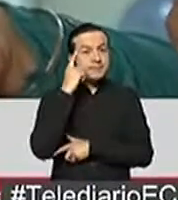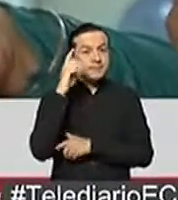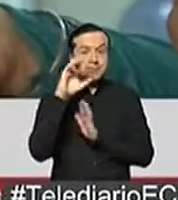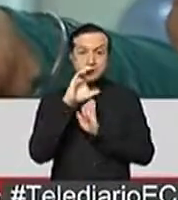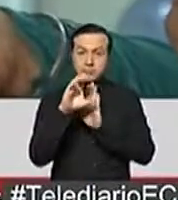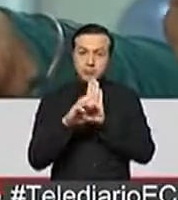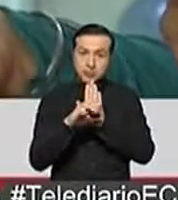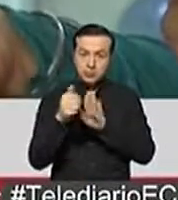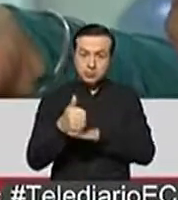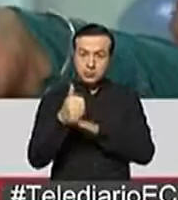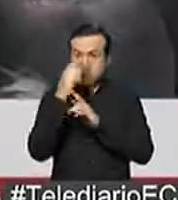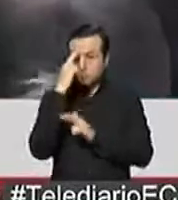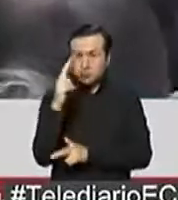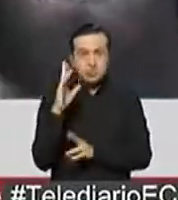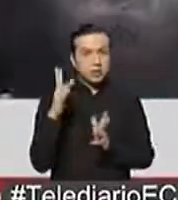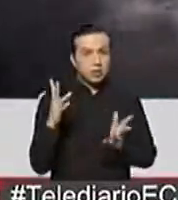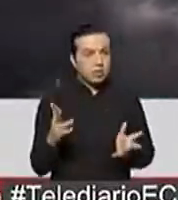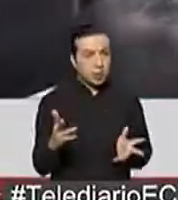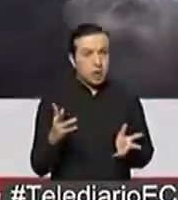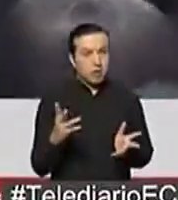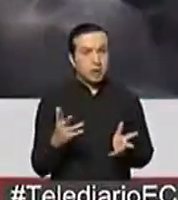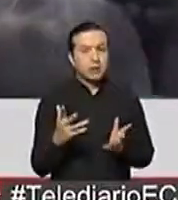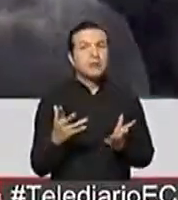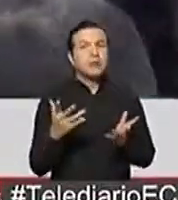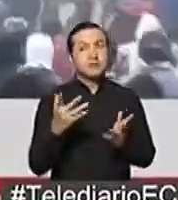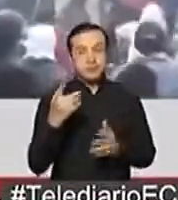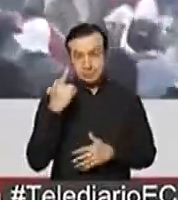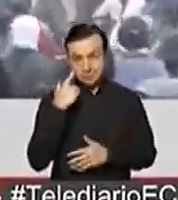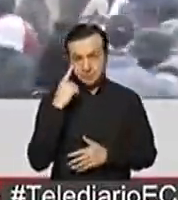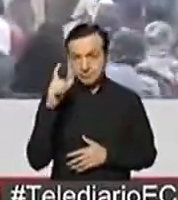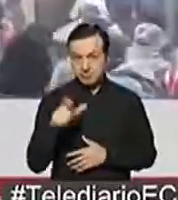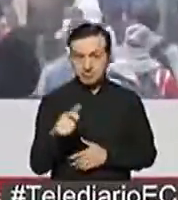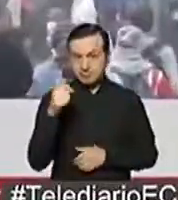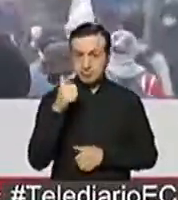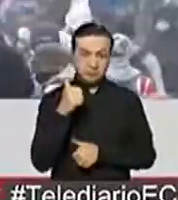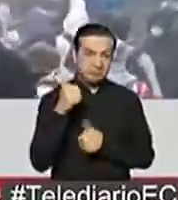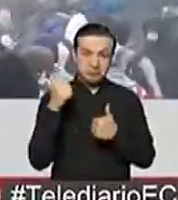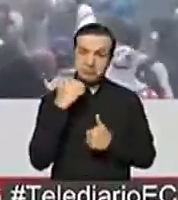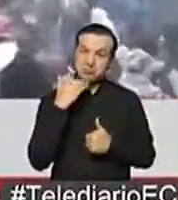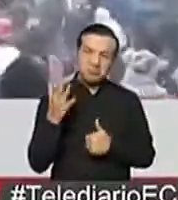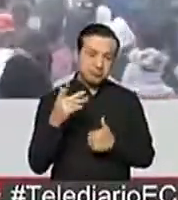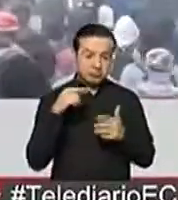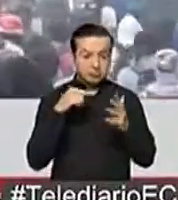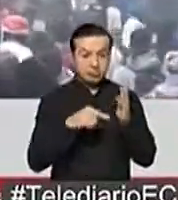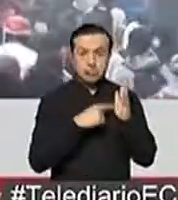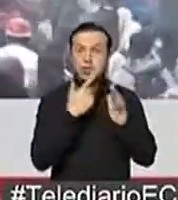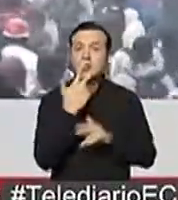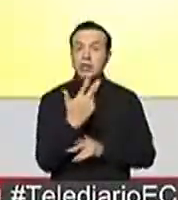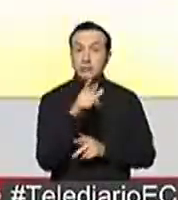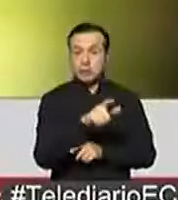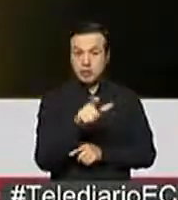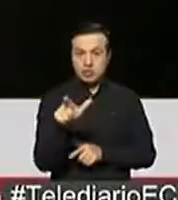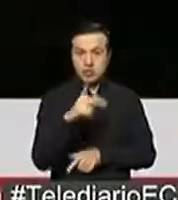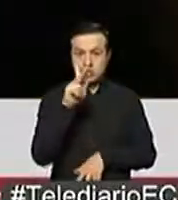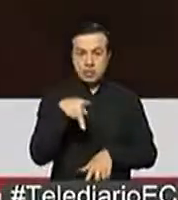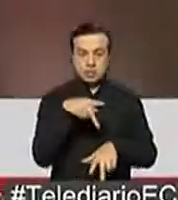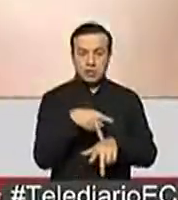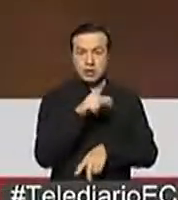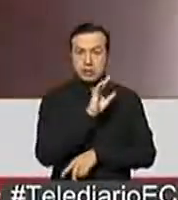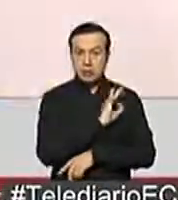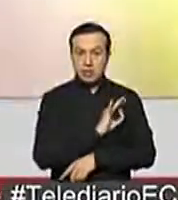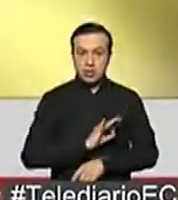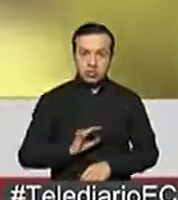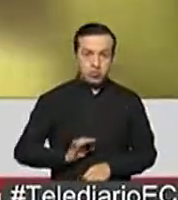constituido así como también el orden constitucional. La investigación por el delito de rebelión involucra a otras 3 personas, en las que se incluye a la prefecta de Pichincha, Paola